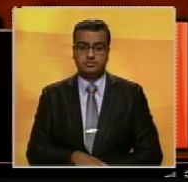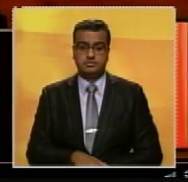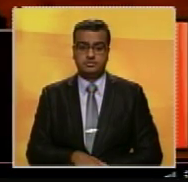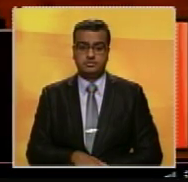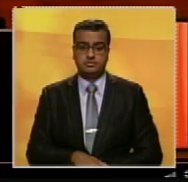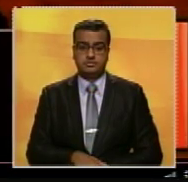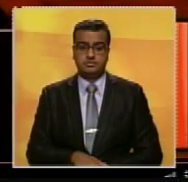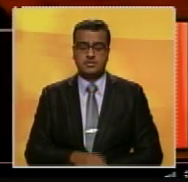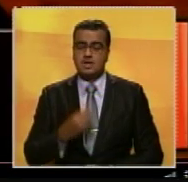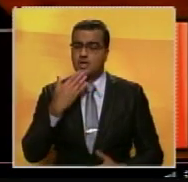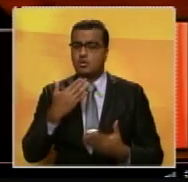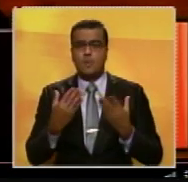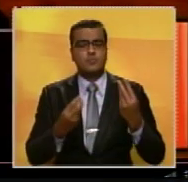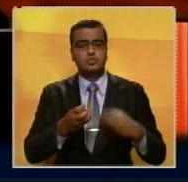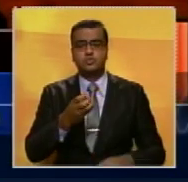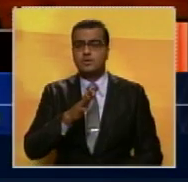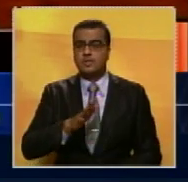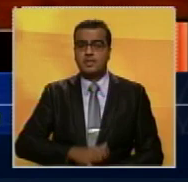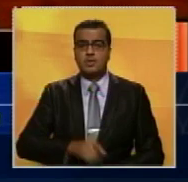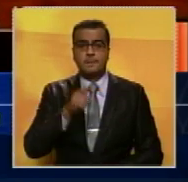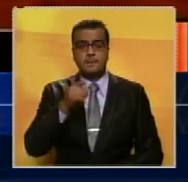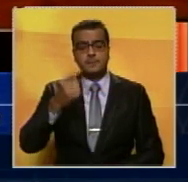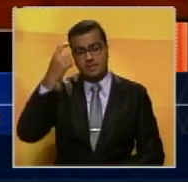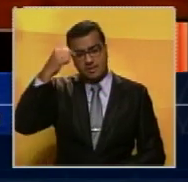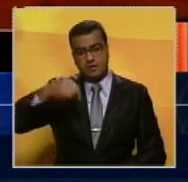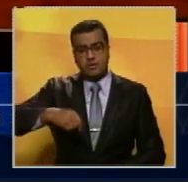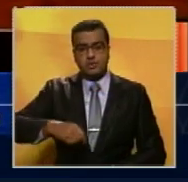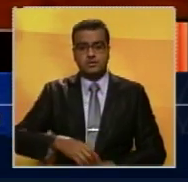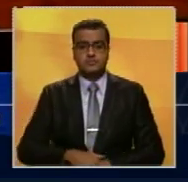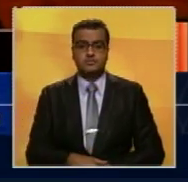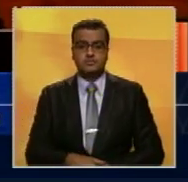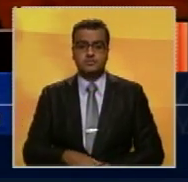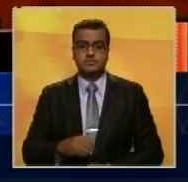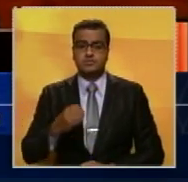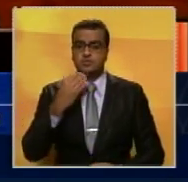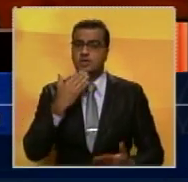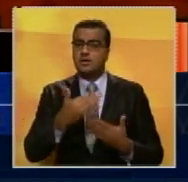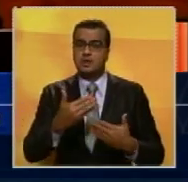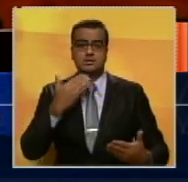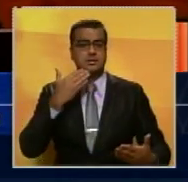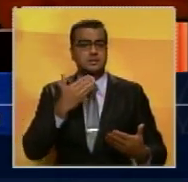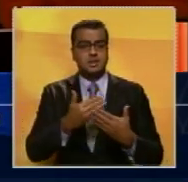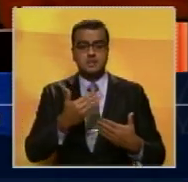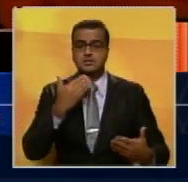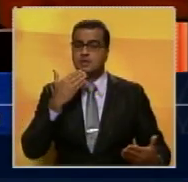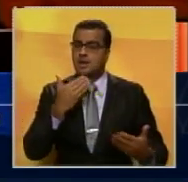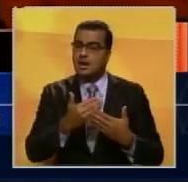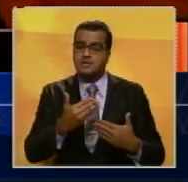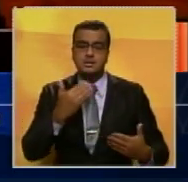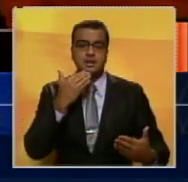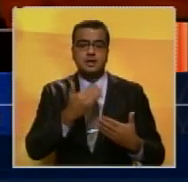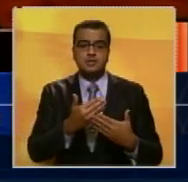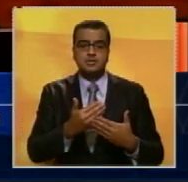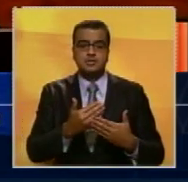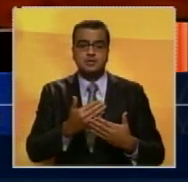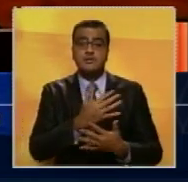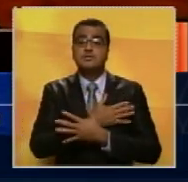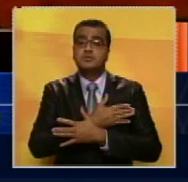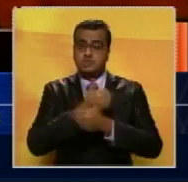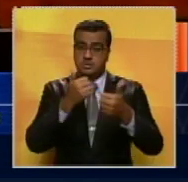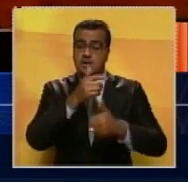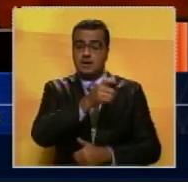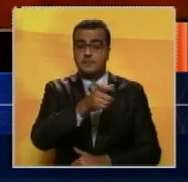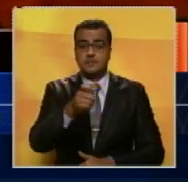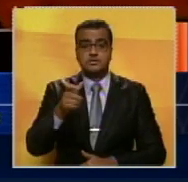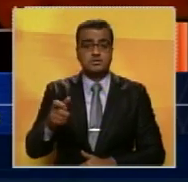Agradezco mucho haber estado con ustedes hoy. Thank you, thank you, thank you, and congratulations, class